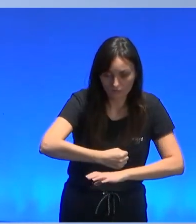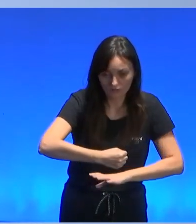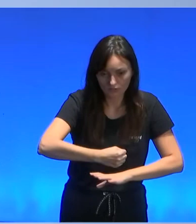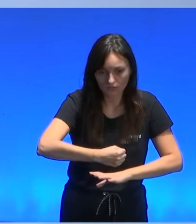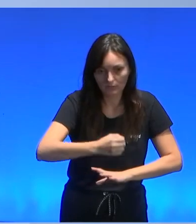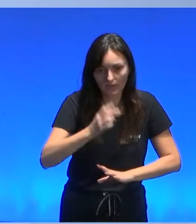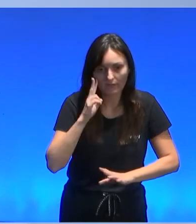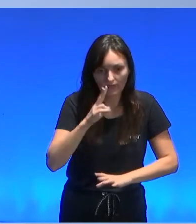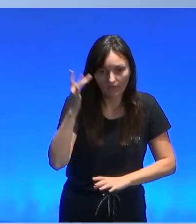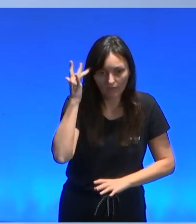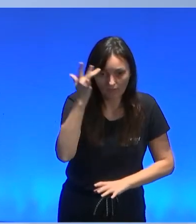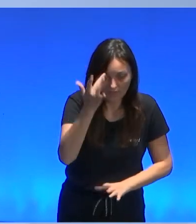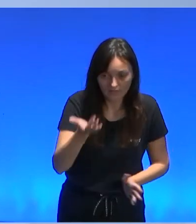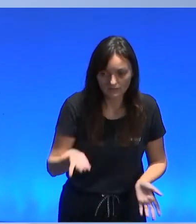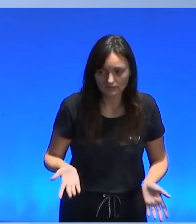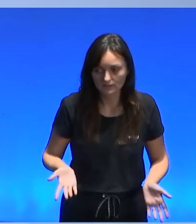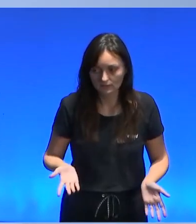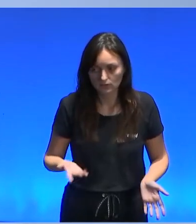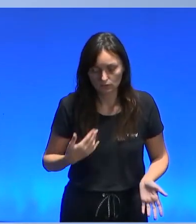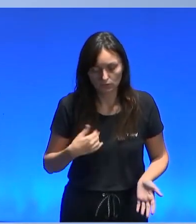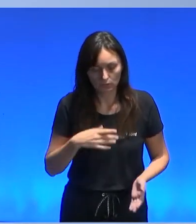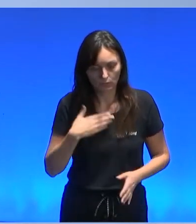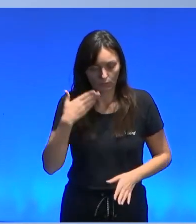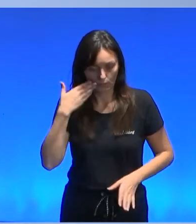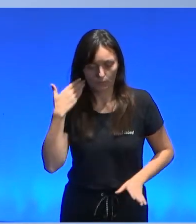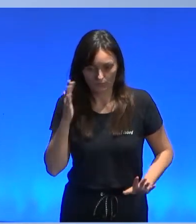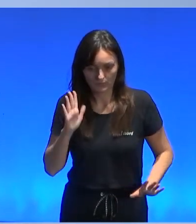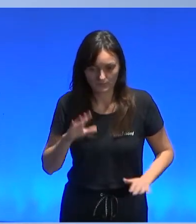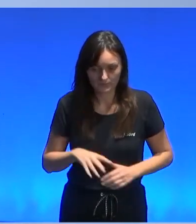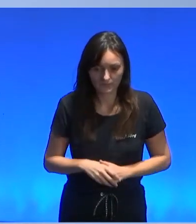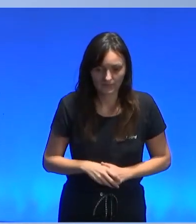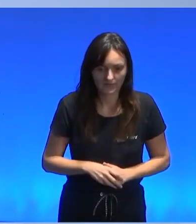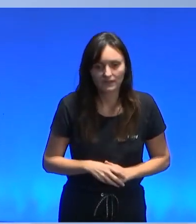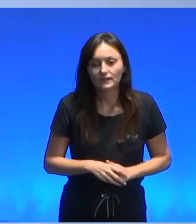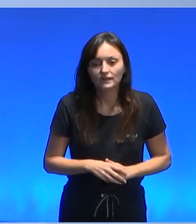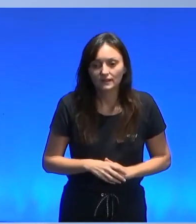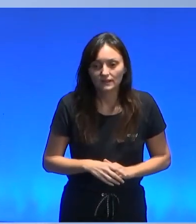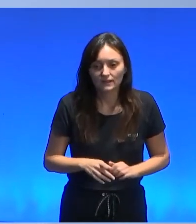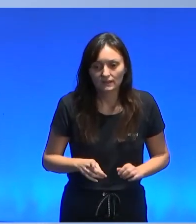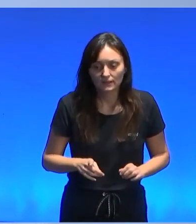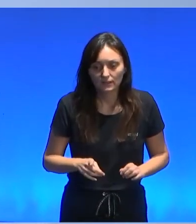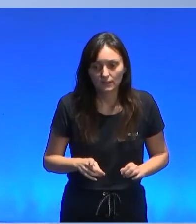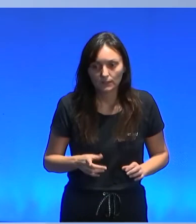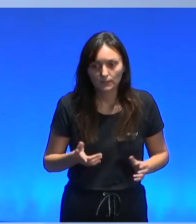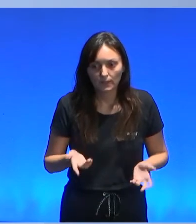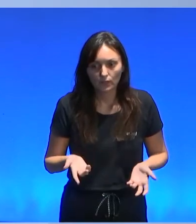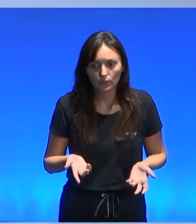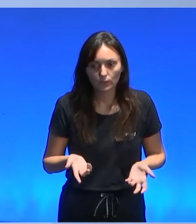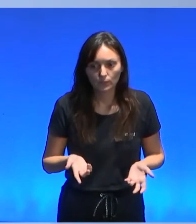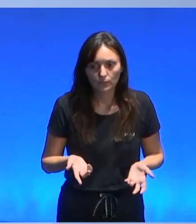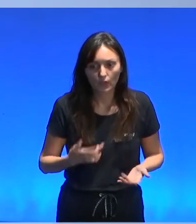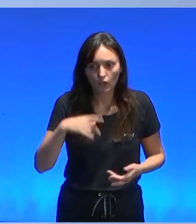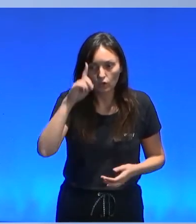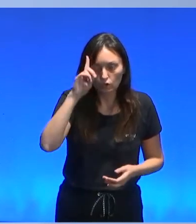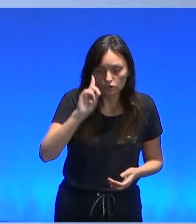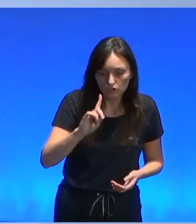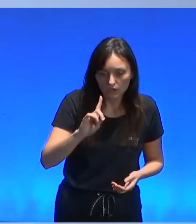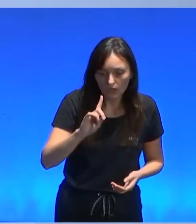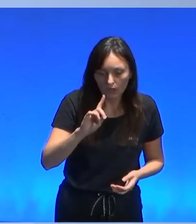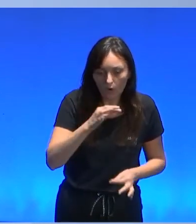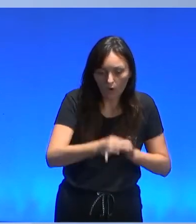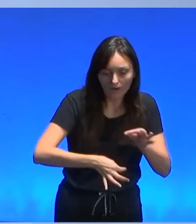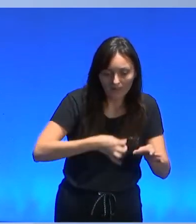a las fallas, por lo cual soy un privilegiado, creo, así me dijeron. Pero no sé cómo es